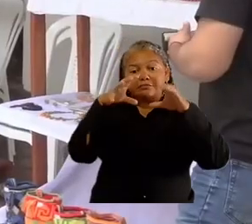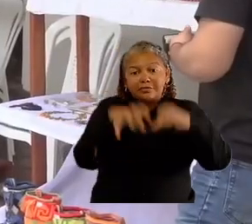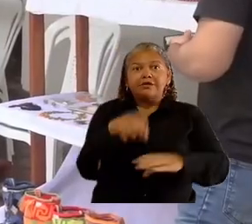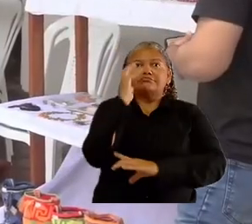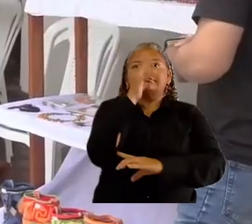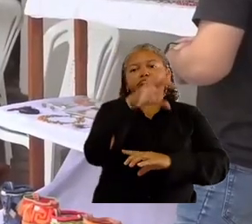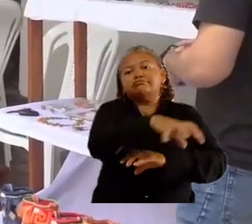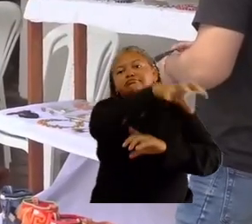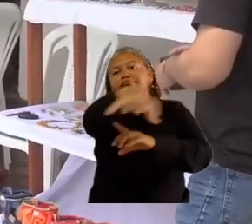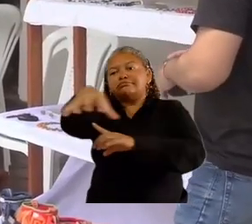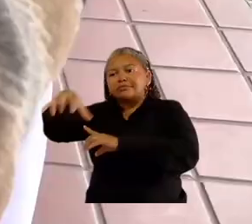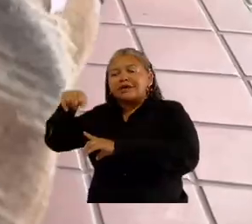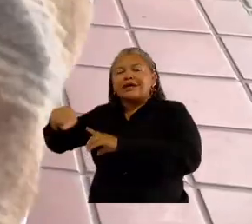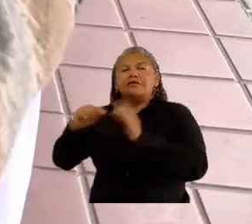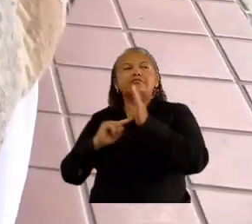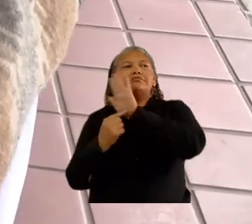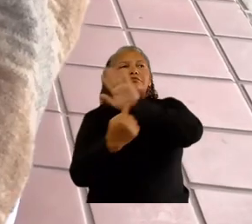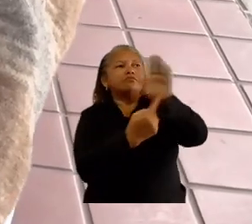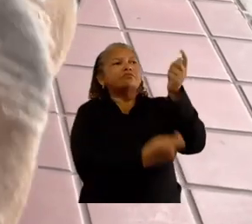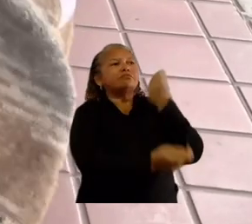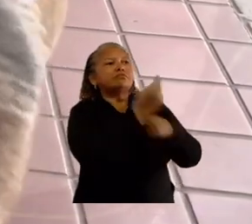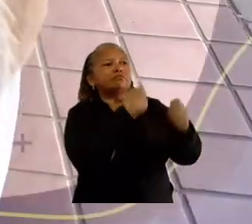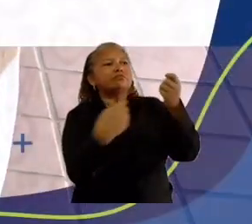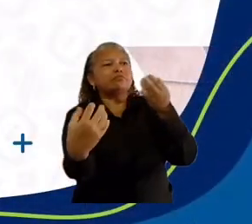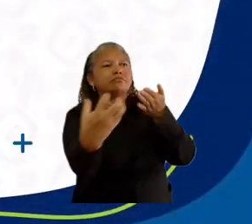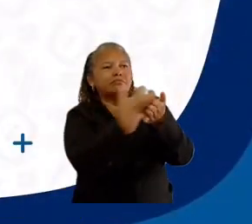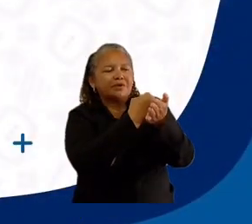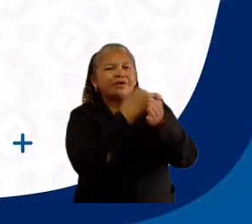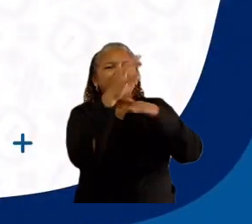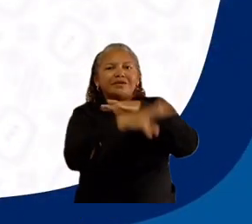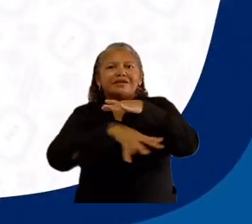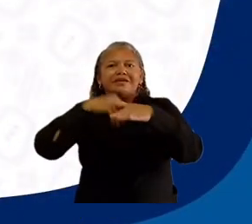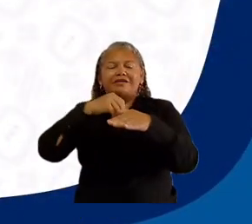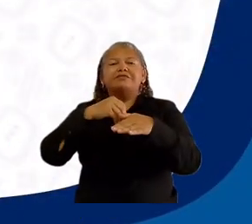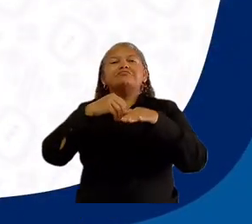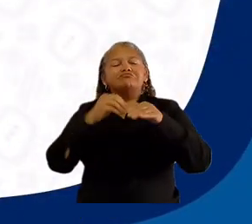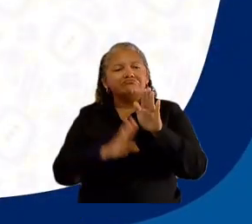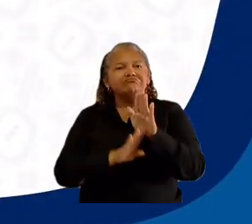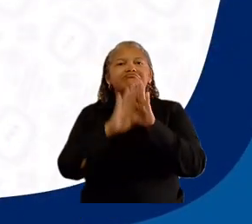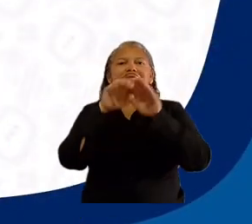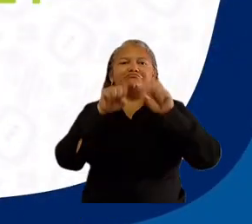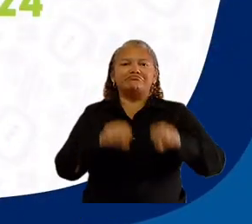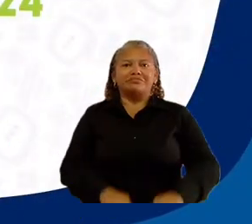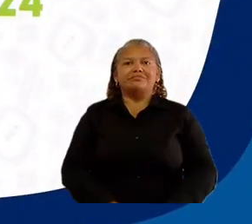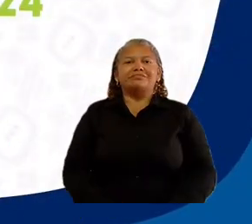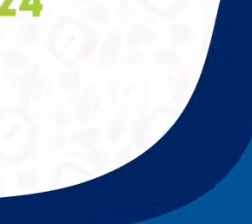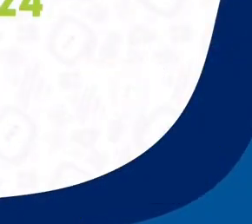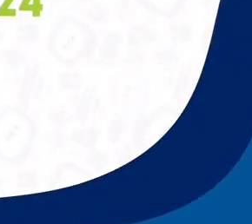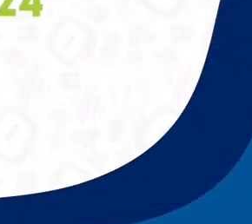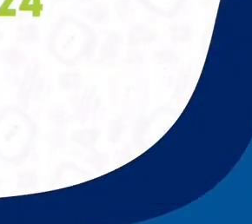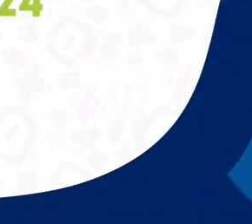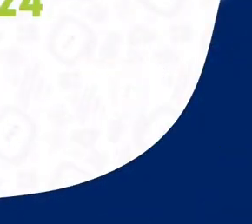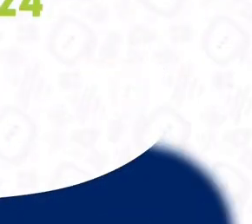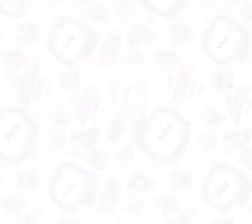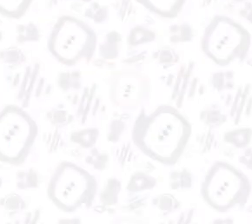productos sostenibles y que impulsan la economía circular. Aún más incluyente e innovadora.